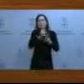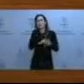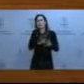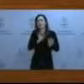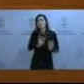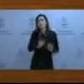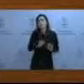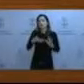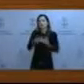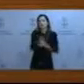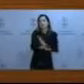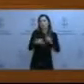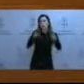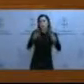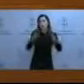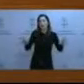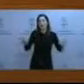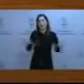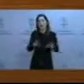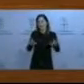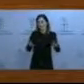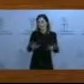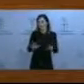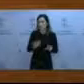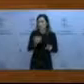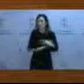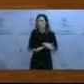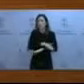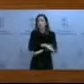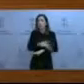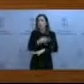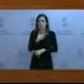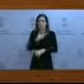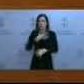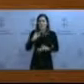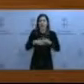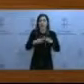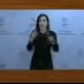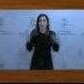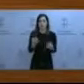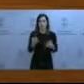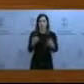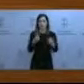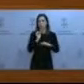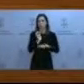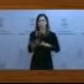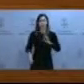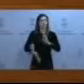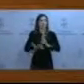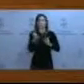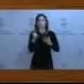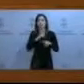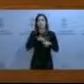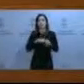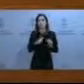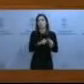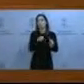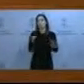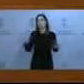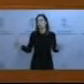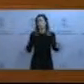tema es grave y lo que quiere hacer el Gobierno es dejar correr las cosas. Esto no es alta política, esto es la realidad,